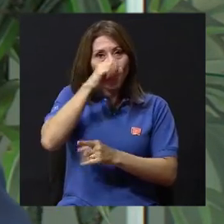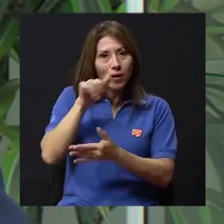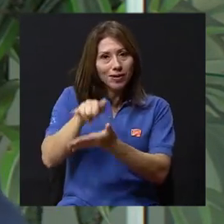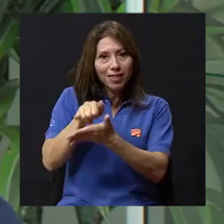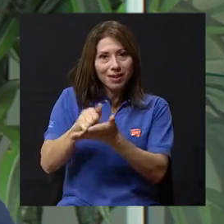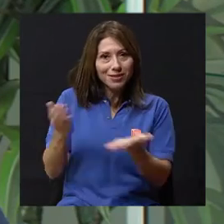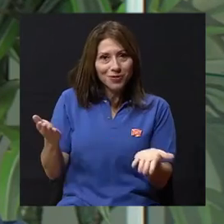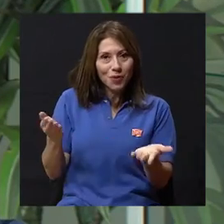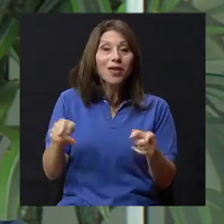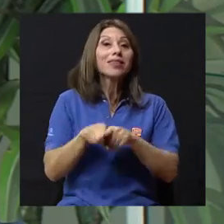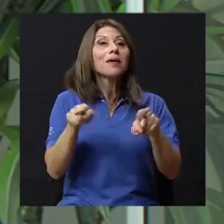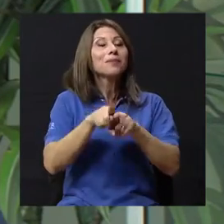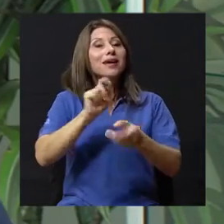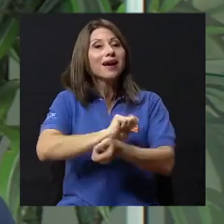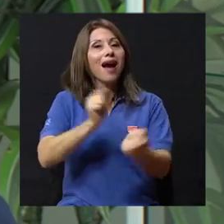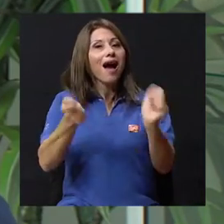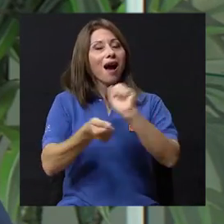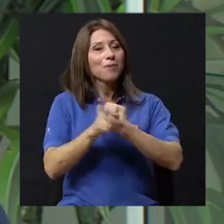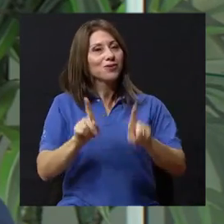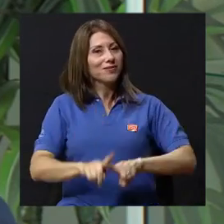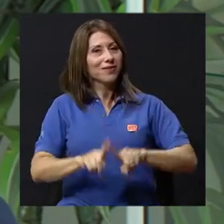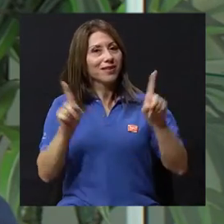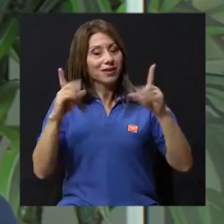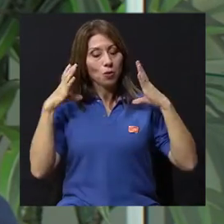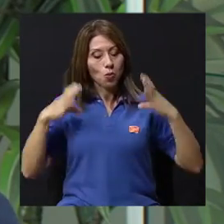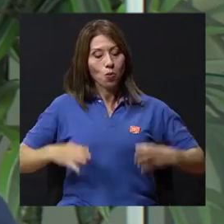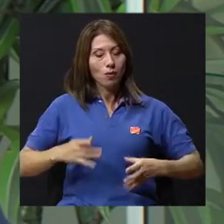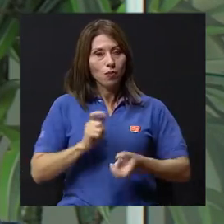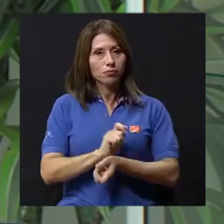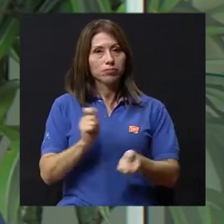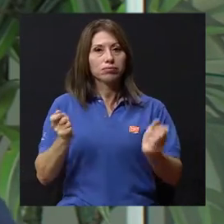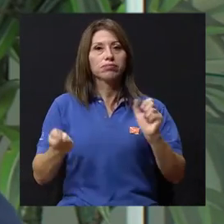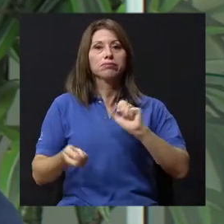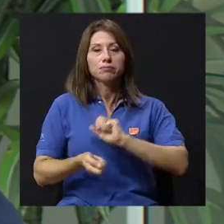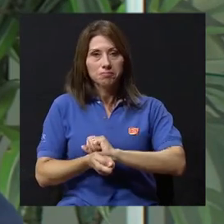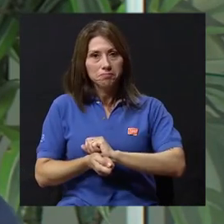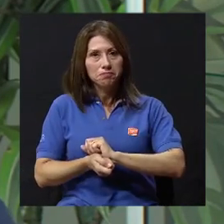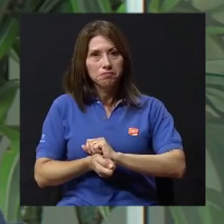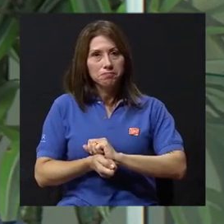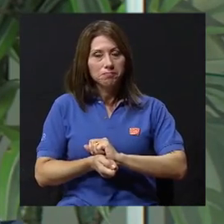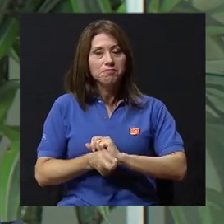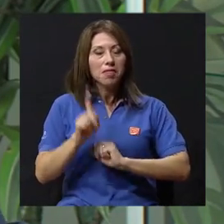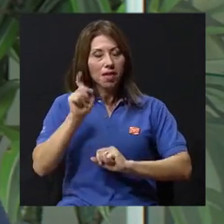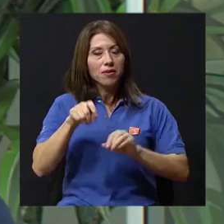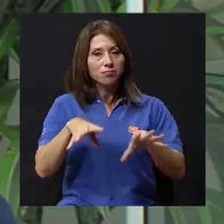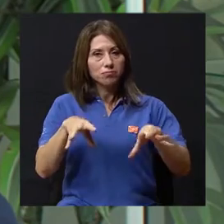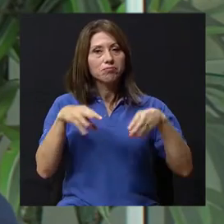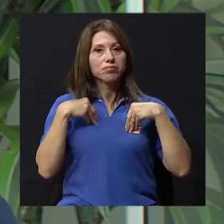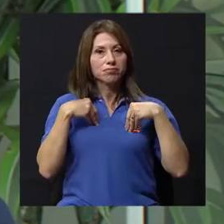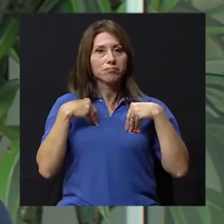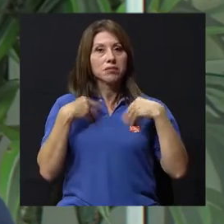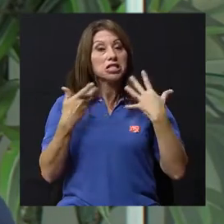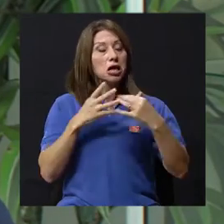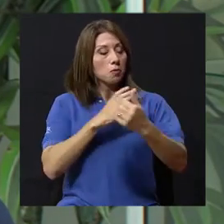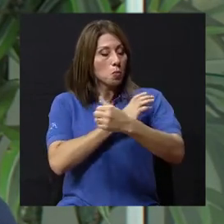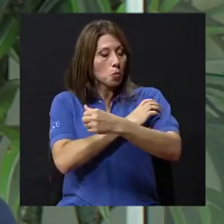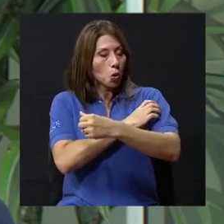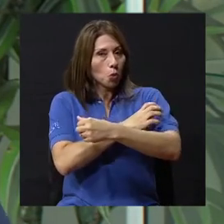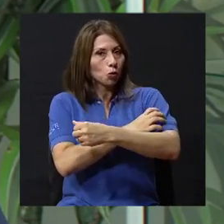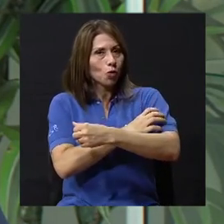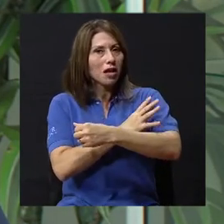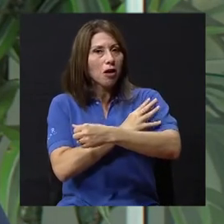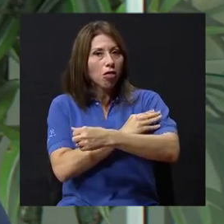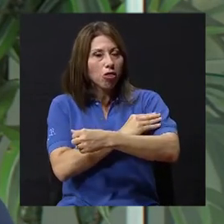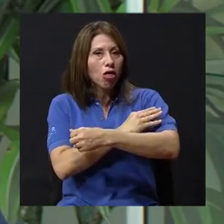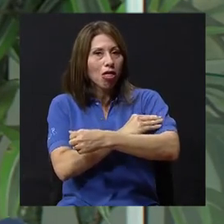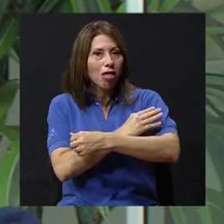otros cambios. El cuerpo se va modificando. Hay que reconocer, se va modificando. Se pierde cierto tono muscular. Entonces, en